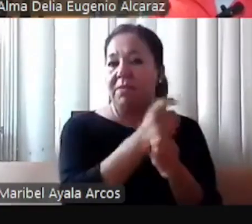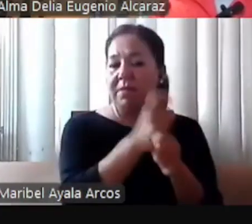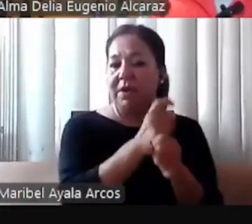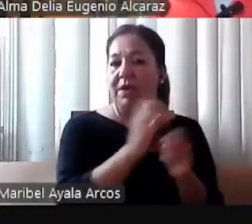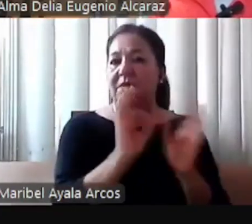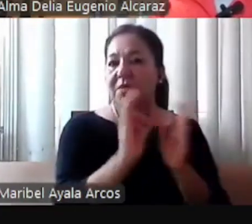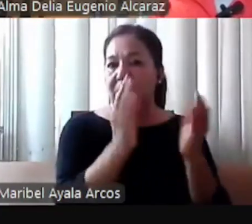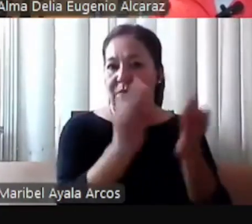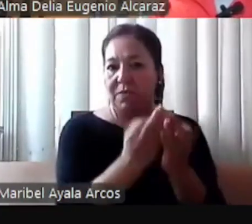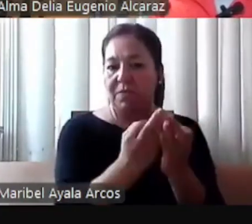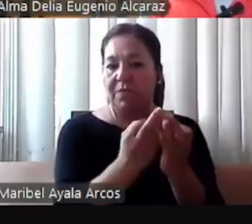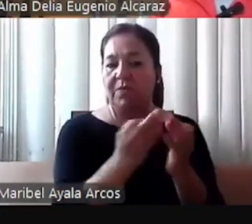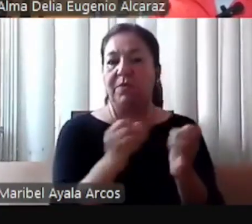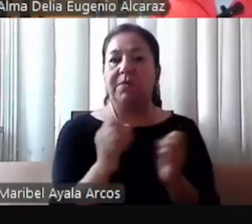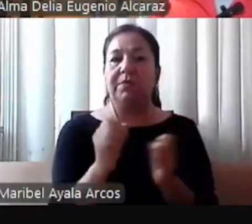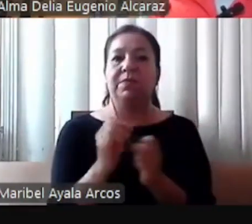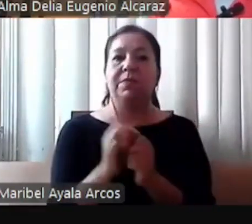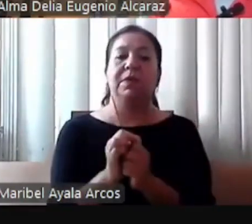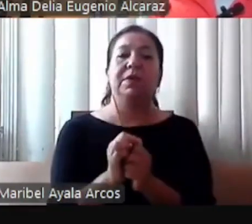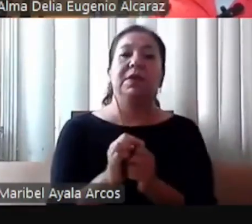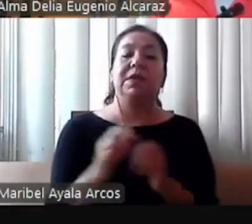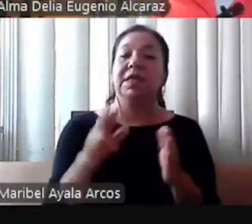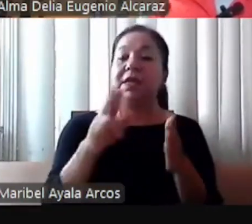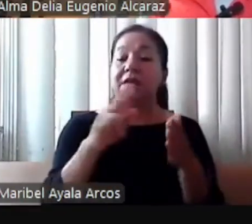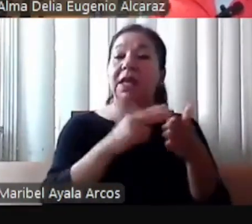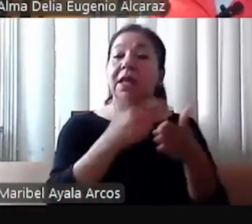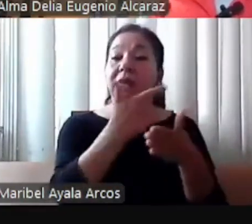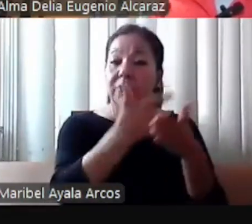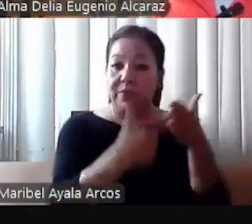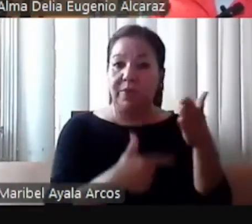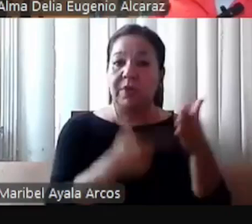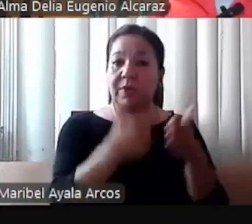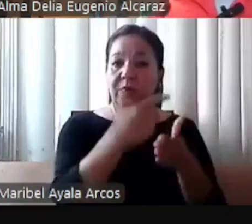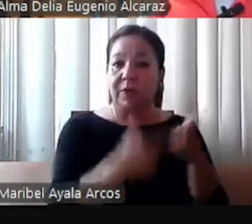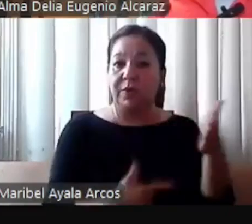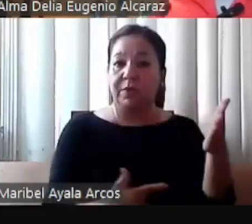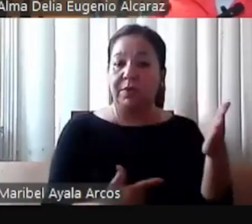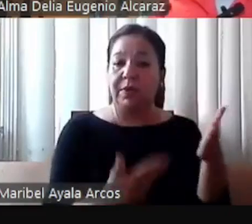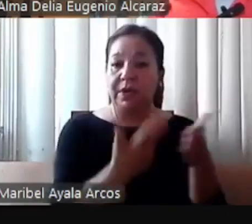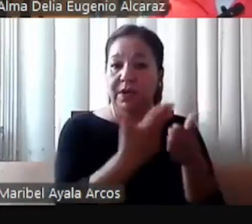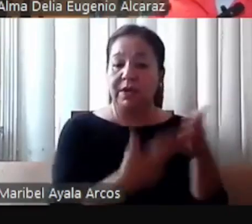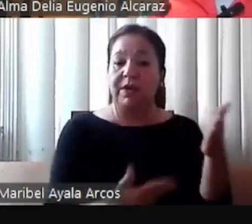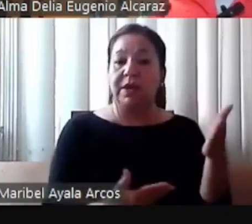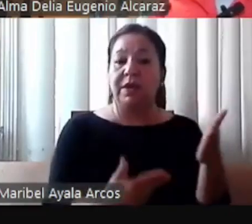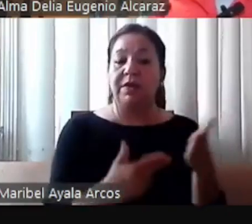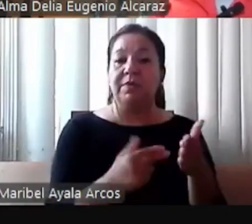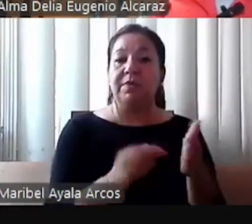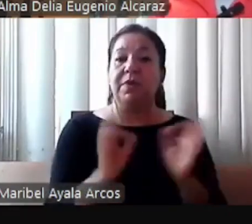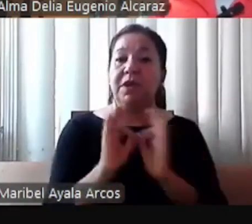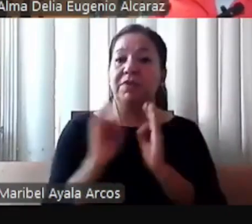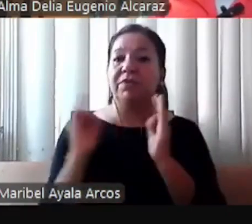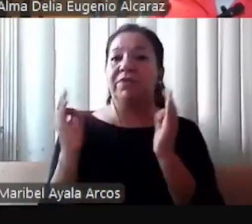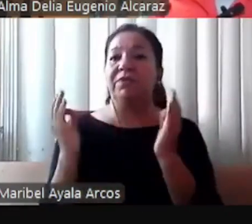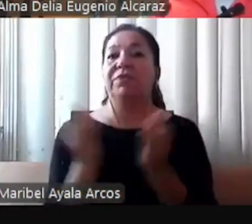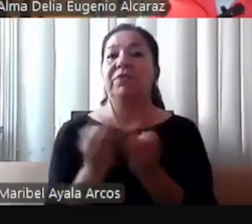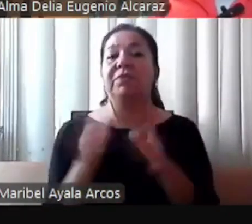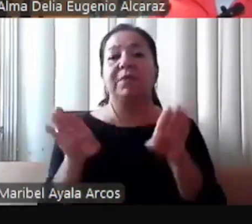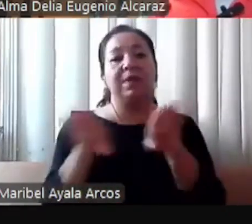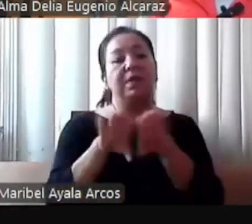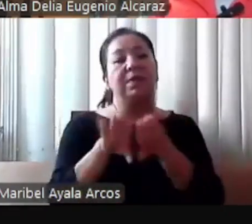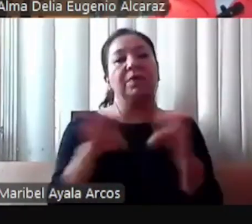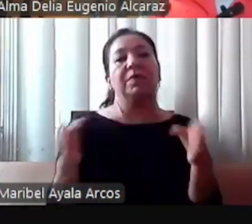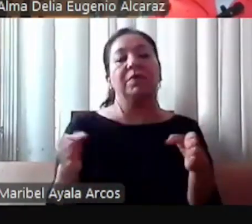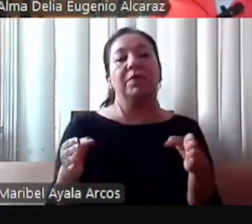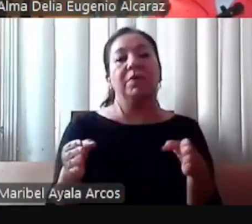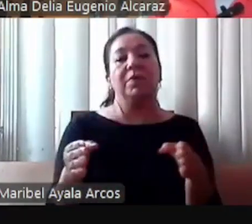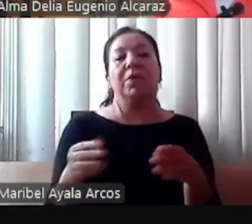partido. Ello porque la porción normativa aludía únicamente presupuesta la forma y cómo se solucionará la subrepresentación del